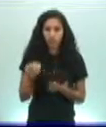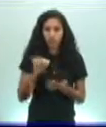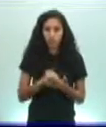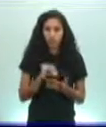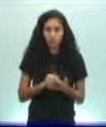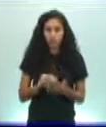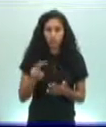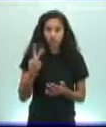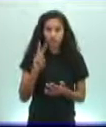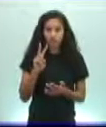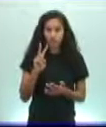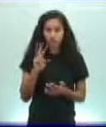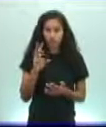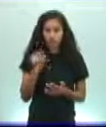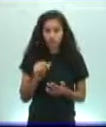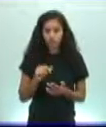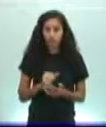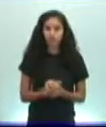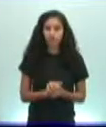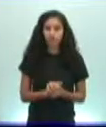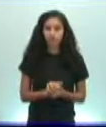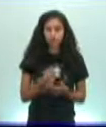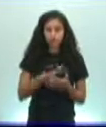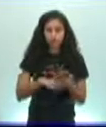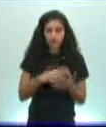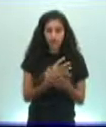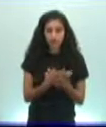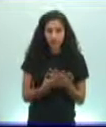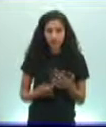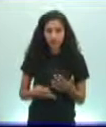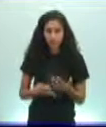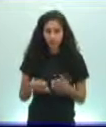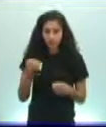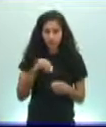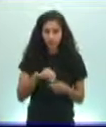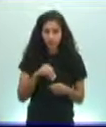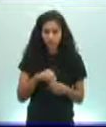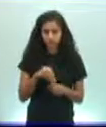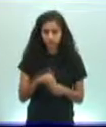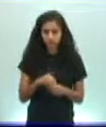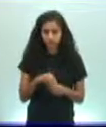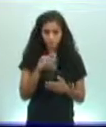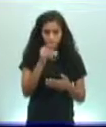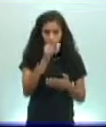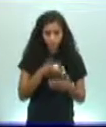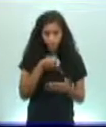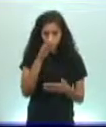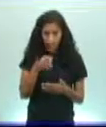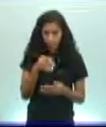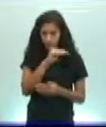dos cifras decimales. La tabla de cuadrados está compuesta por filas y columnas.